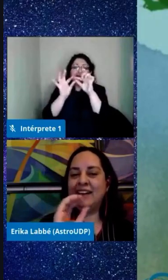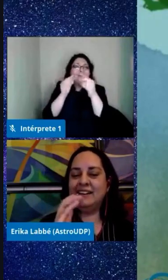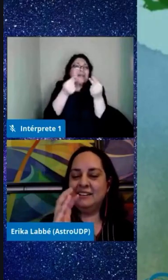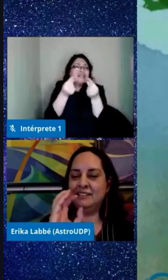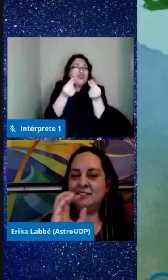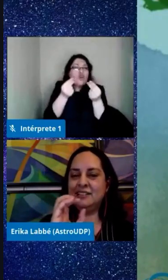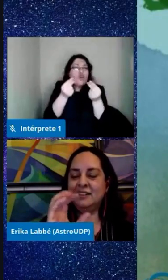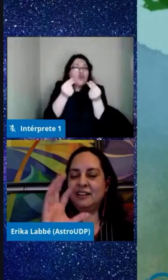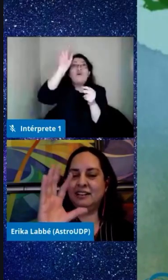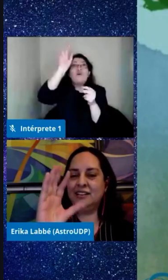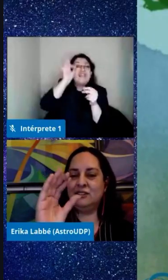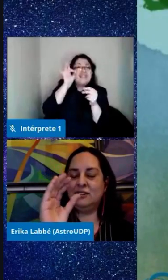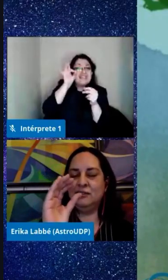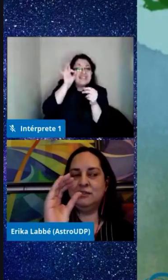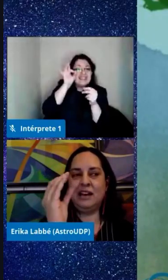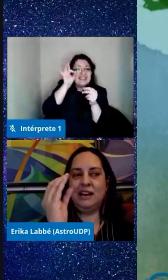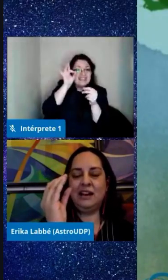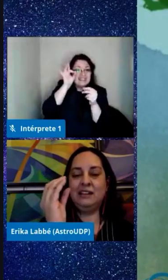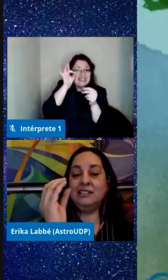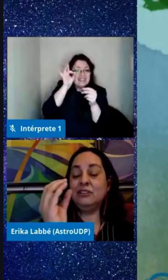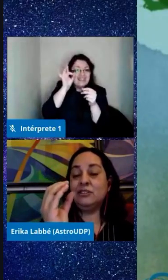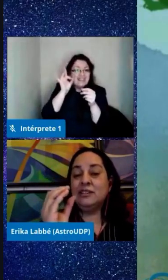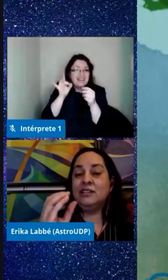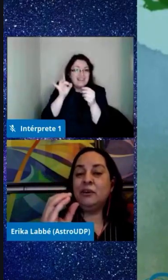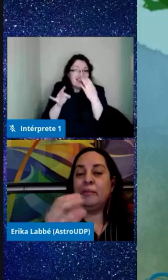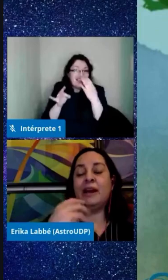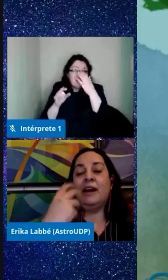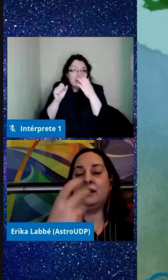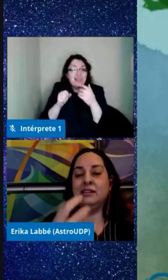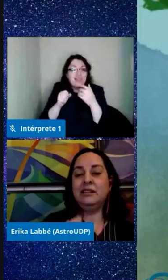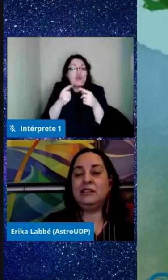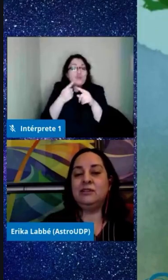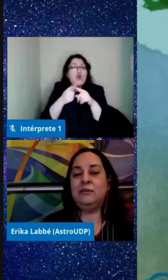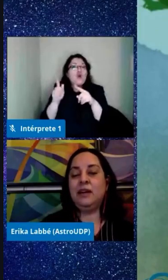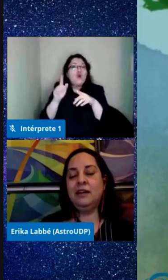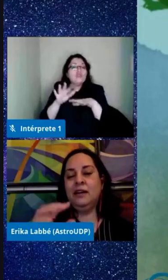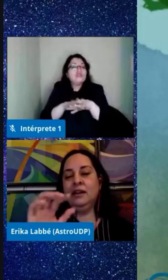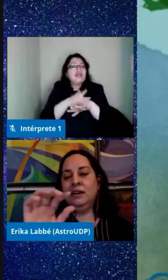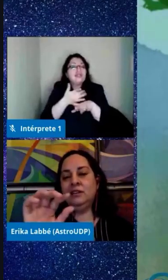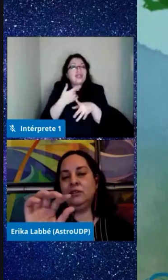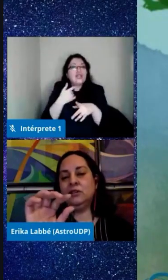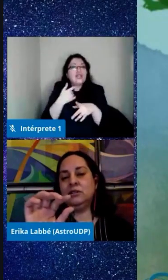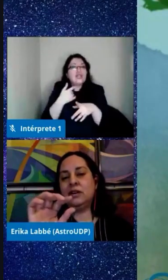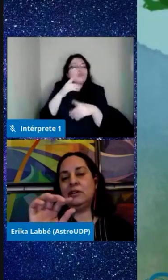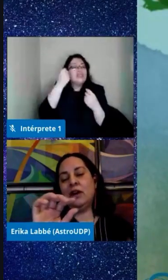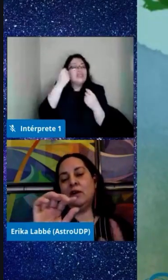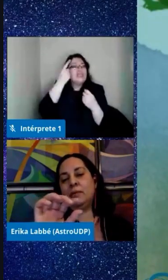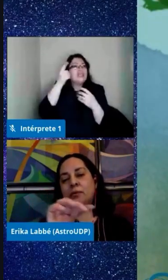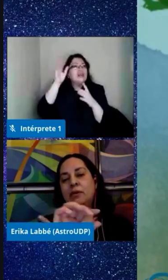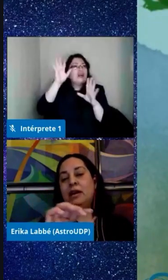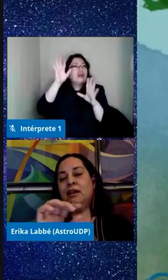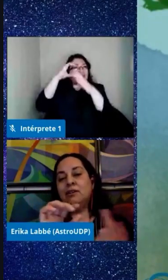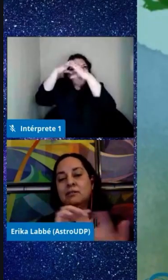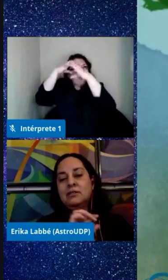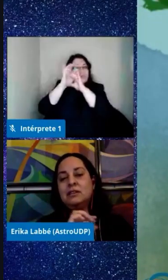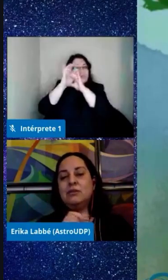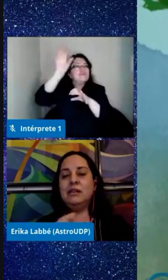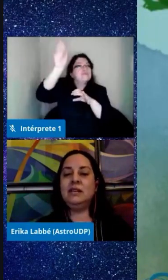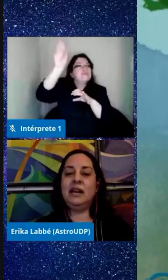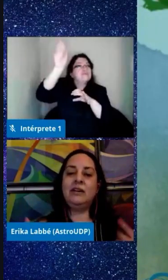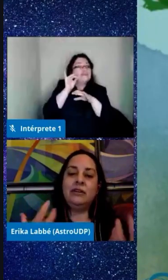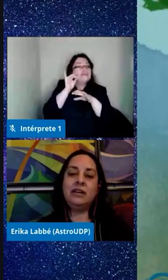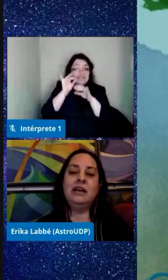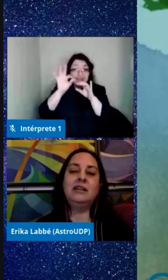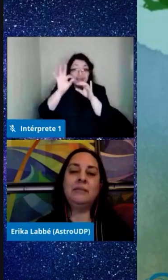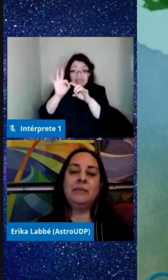tocar, ¿sí? de usar otros sentidos para entender astronomía, Y todo esto está rodeado por un anillo, que suele